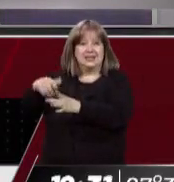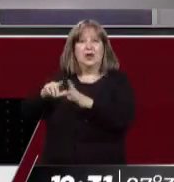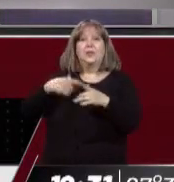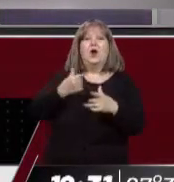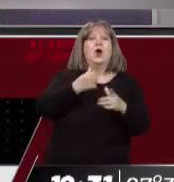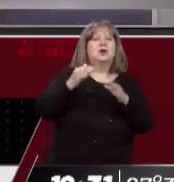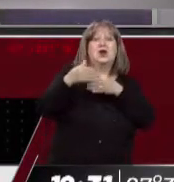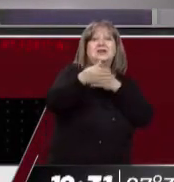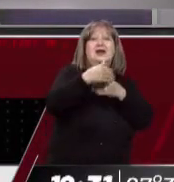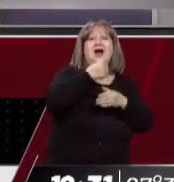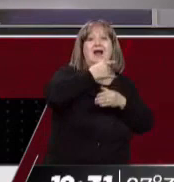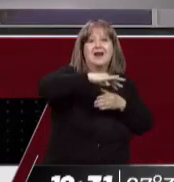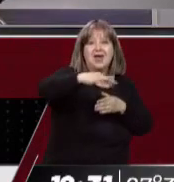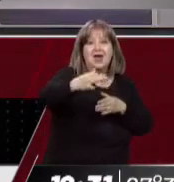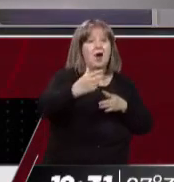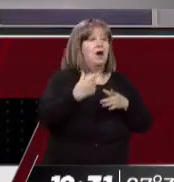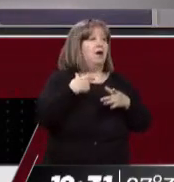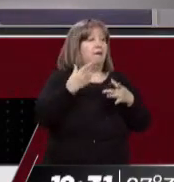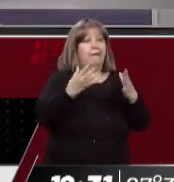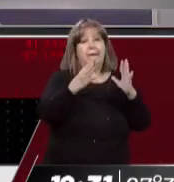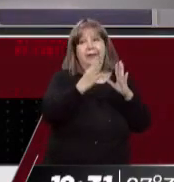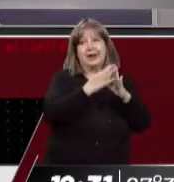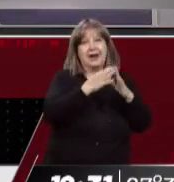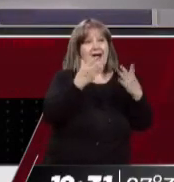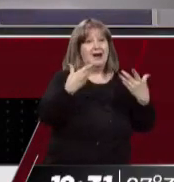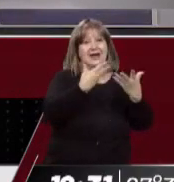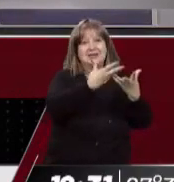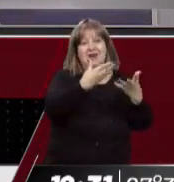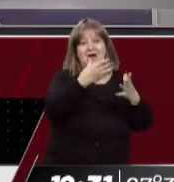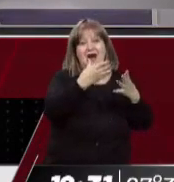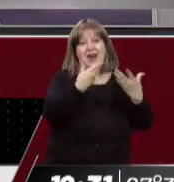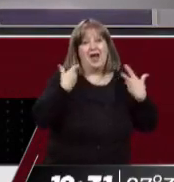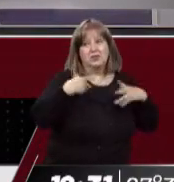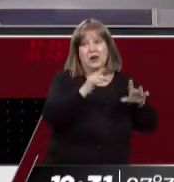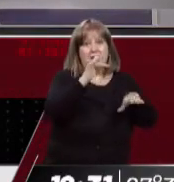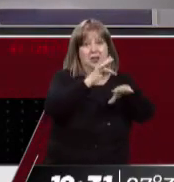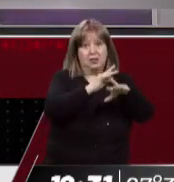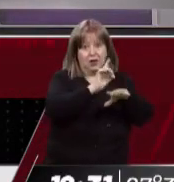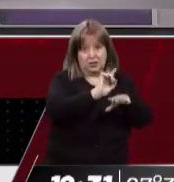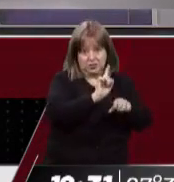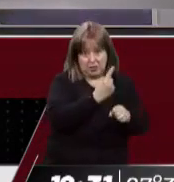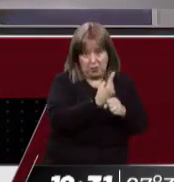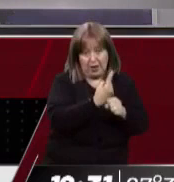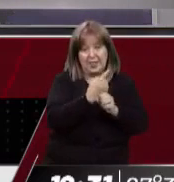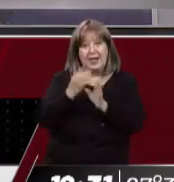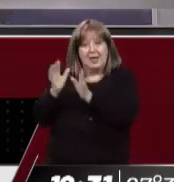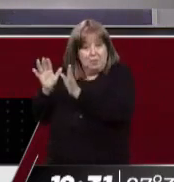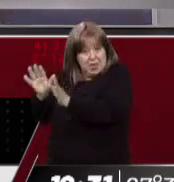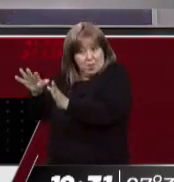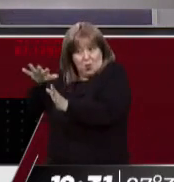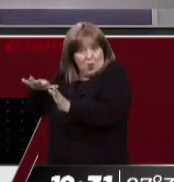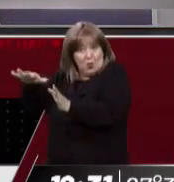a ríos, cercanos a zonas protegidas, a reservas naturales, ahí no voy a tocar nada. Aunque eso esté presente,